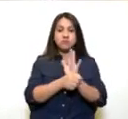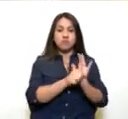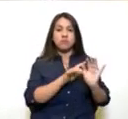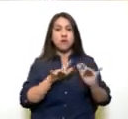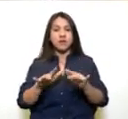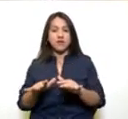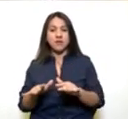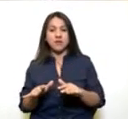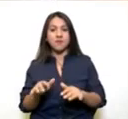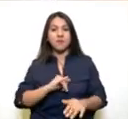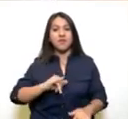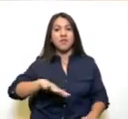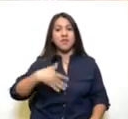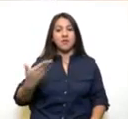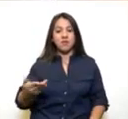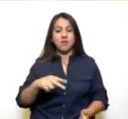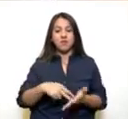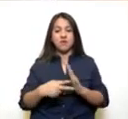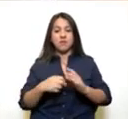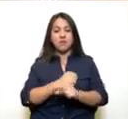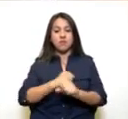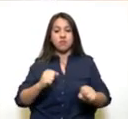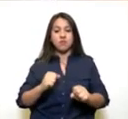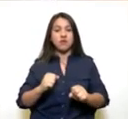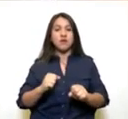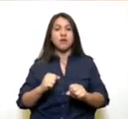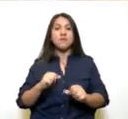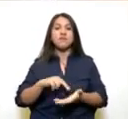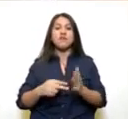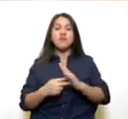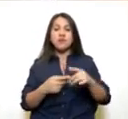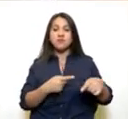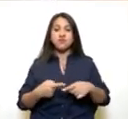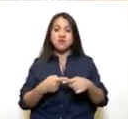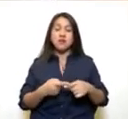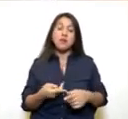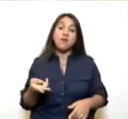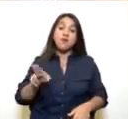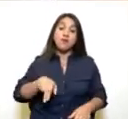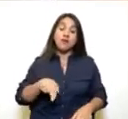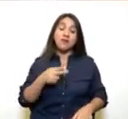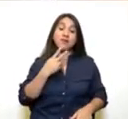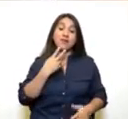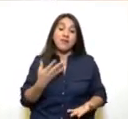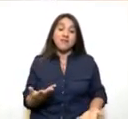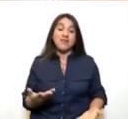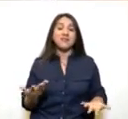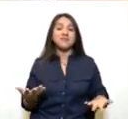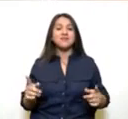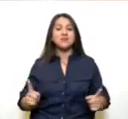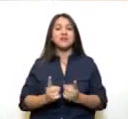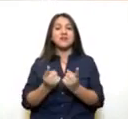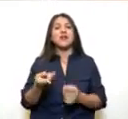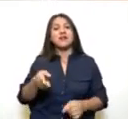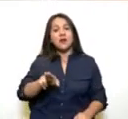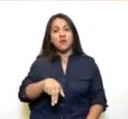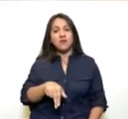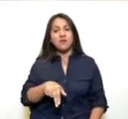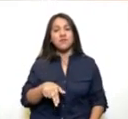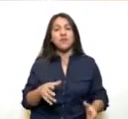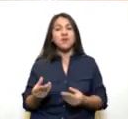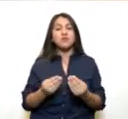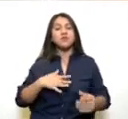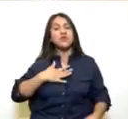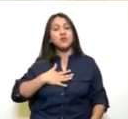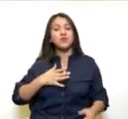fue después del estallido así que bueno la vuelta de la vida nos tienen acá y sobre todo con mucho placer